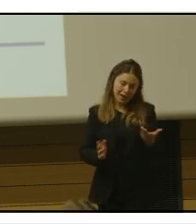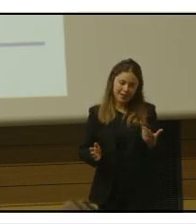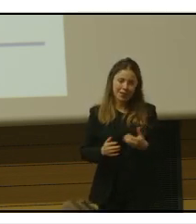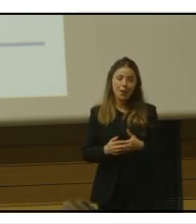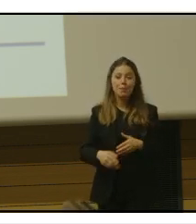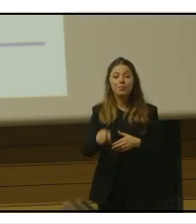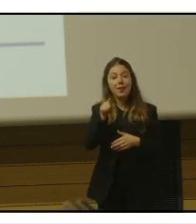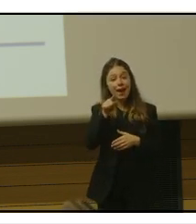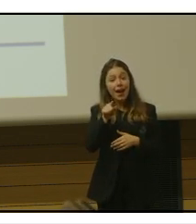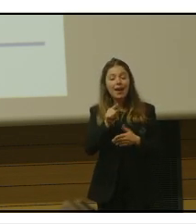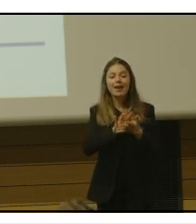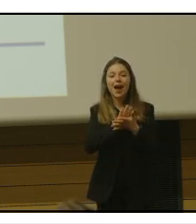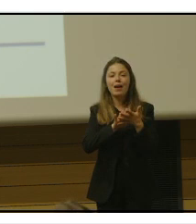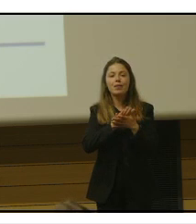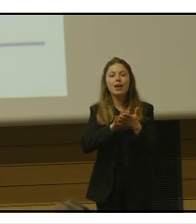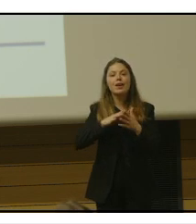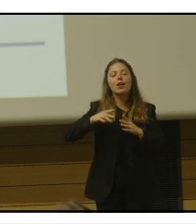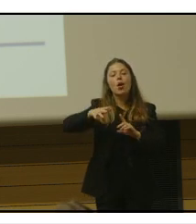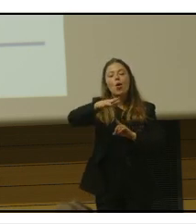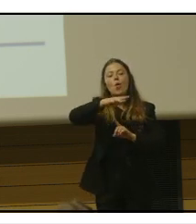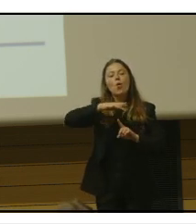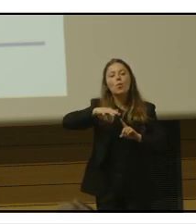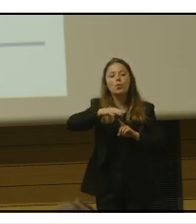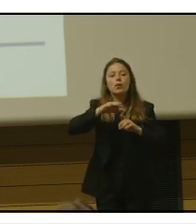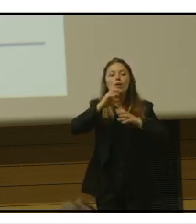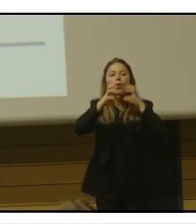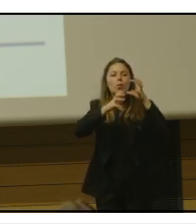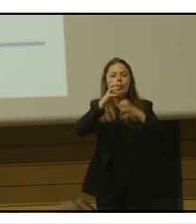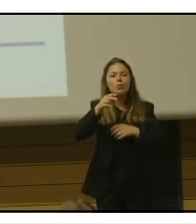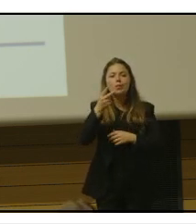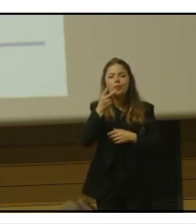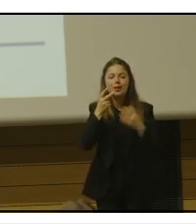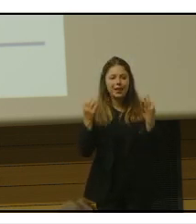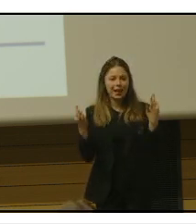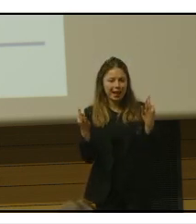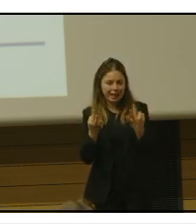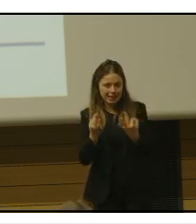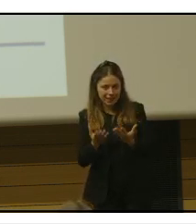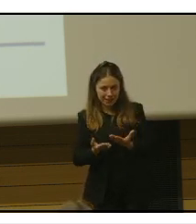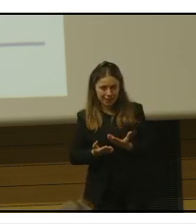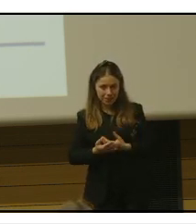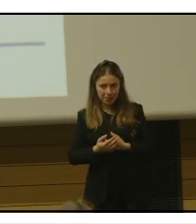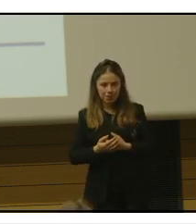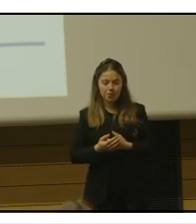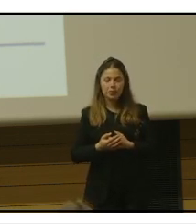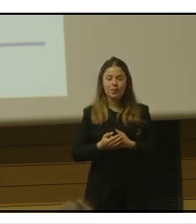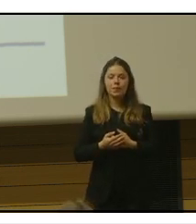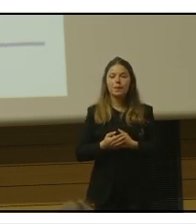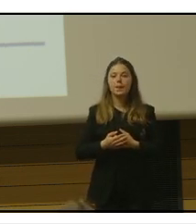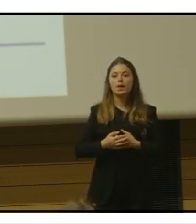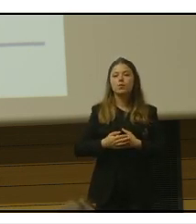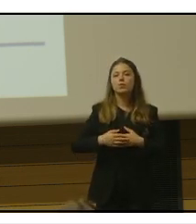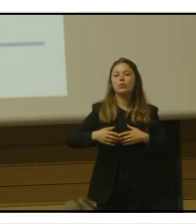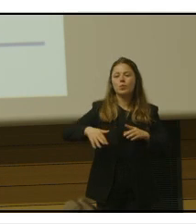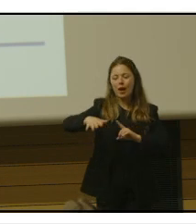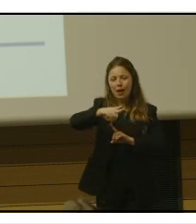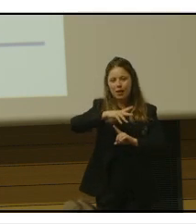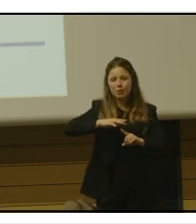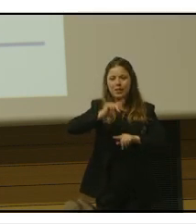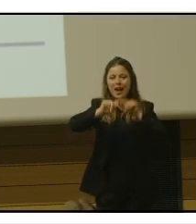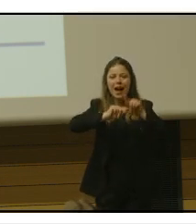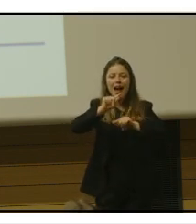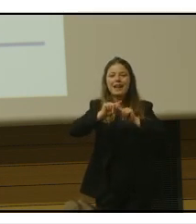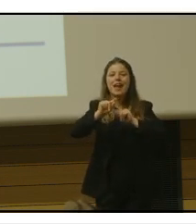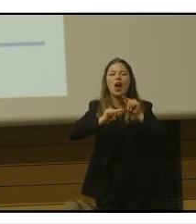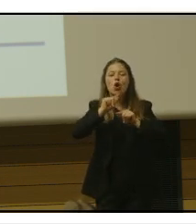es donde entra qué es el humo ambiental de tabaco. Fijaos, el humo ambiental de tabaco, humo ambiental de tabaco, aire contaminado por el